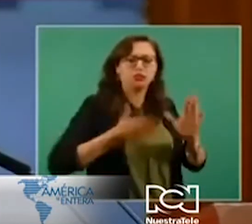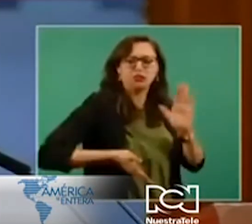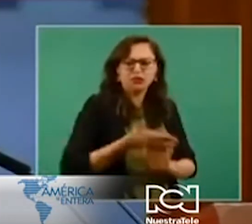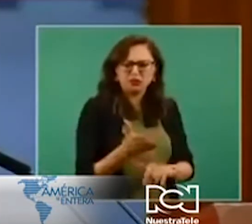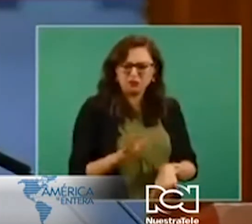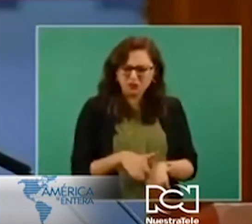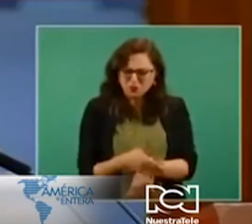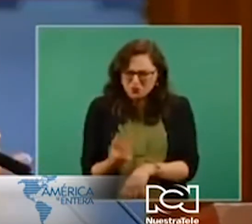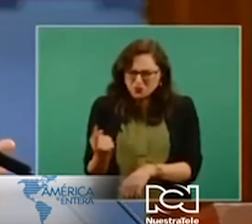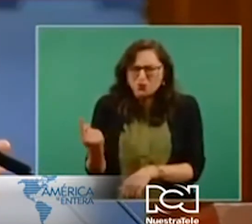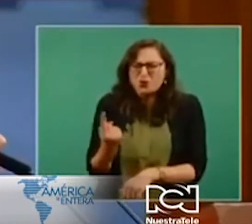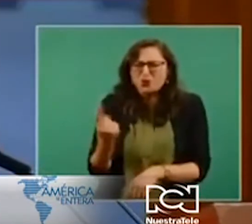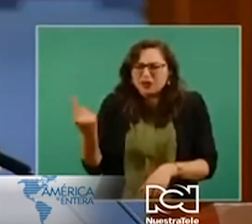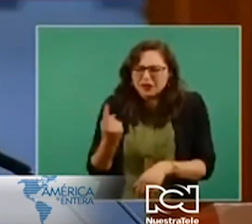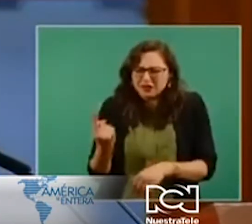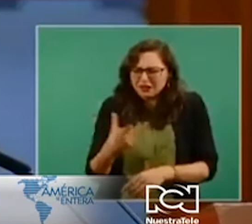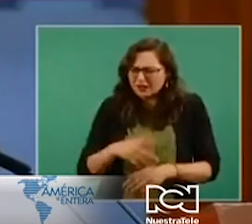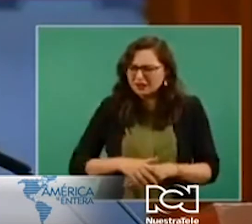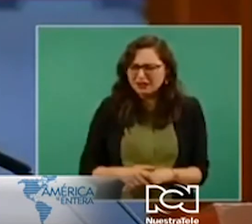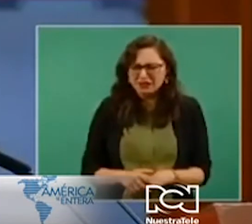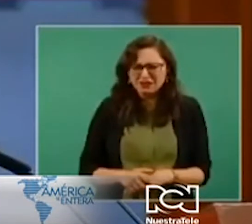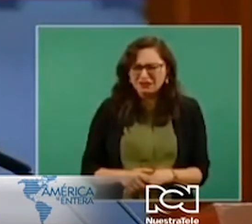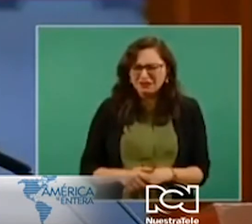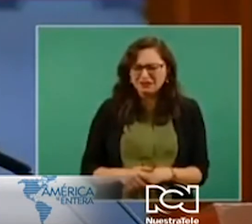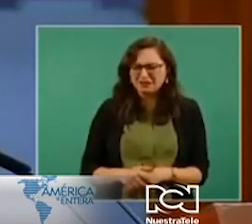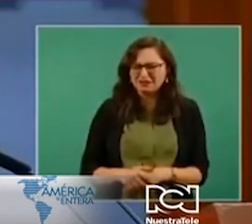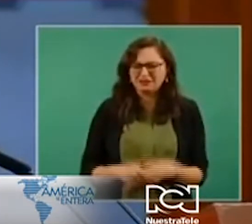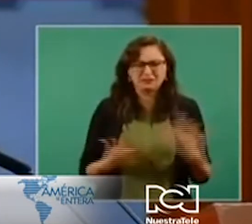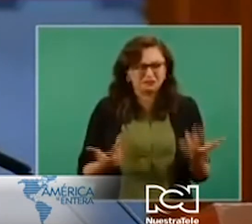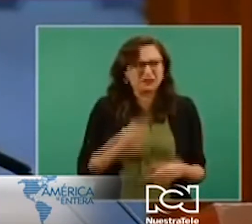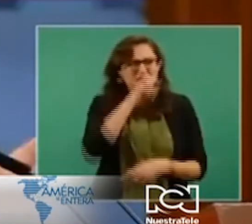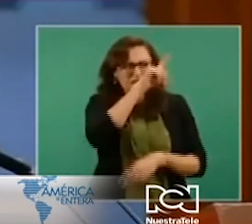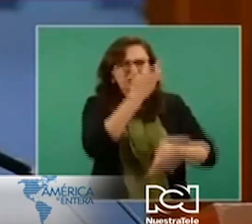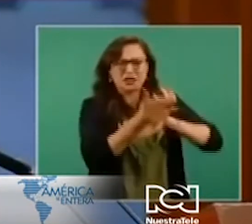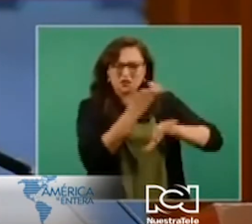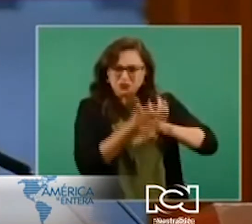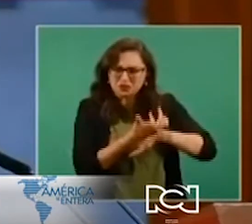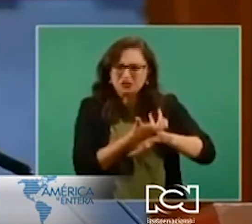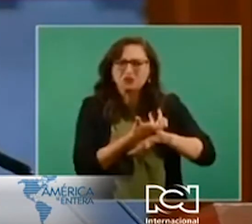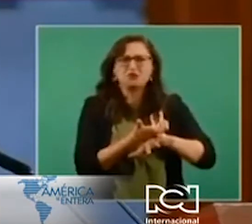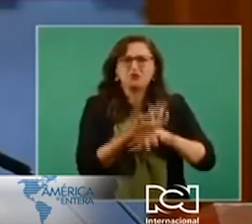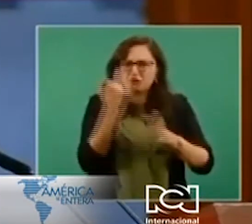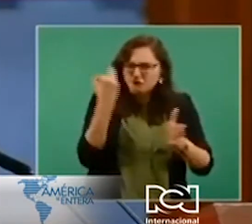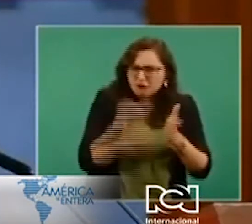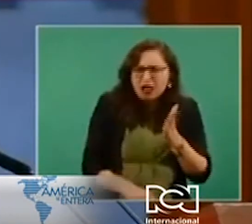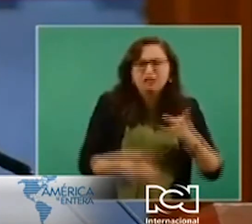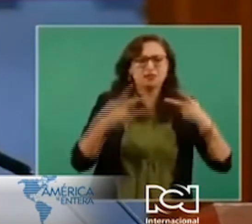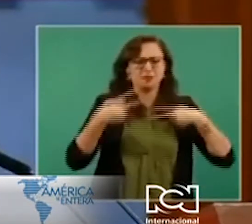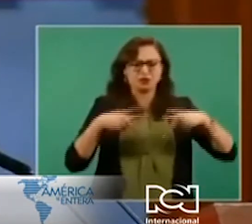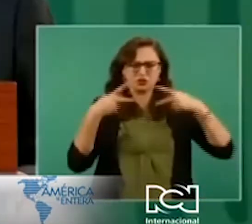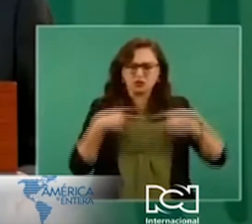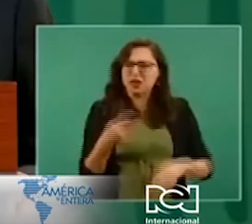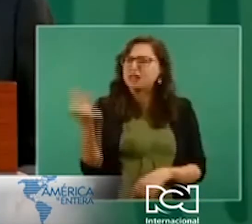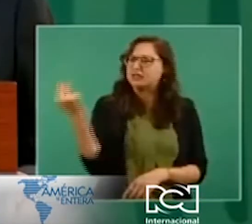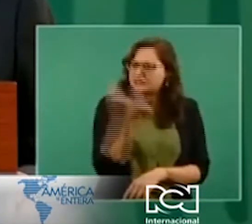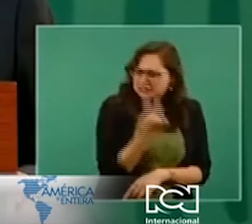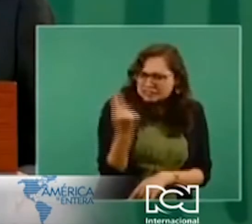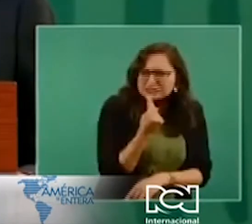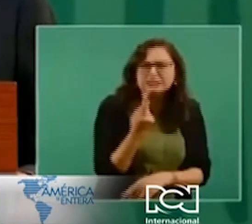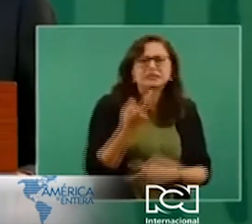el planteamiento de que se puedan ampliar las visas